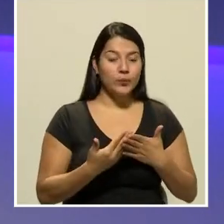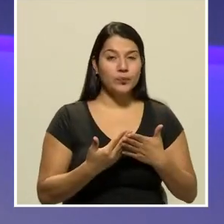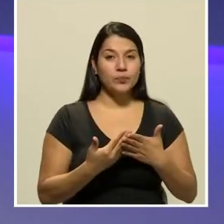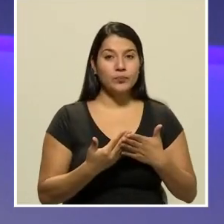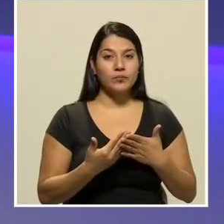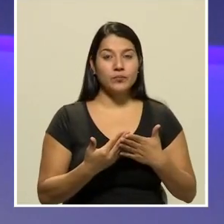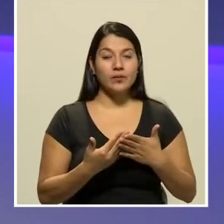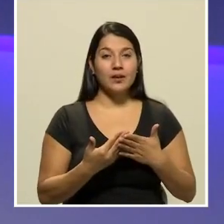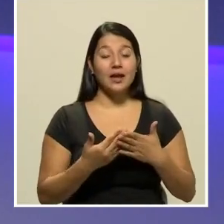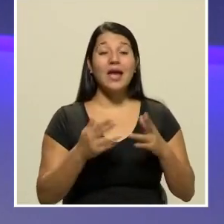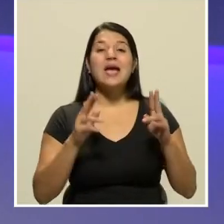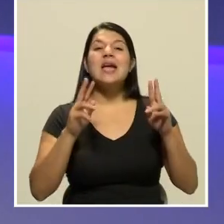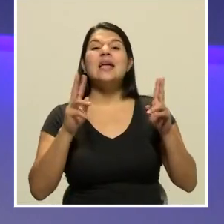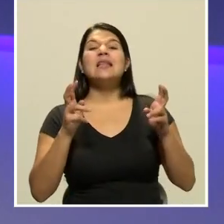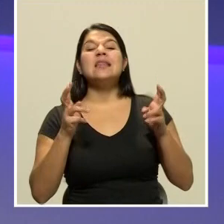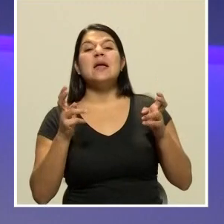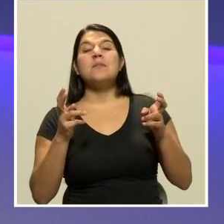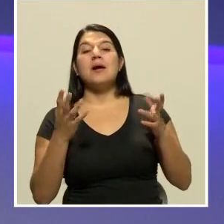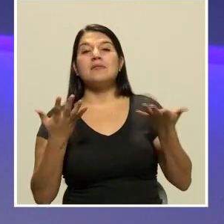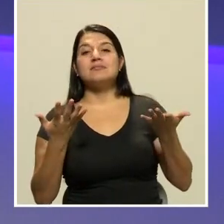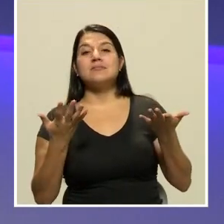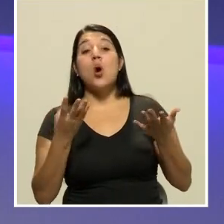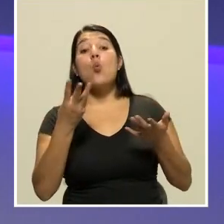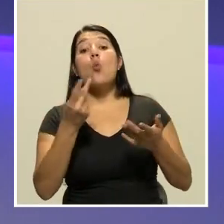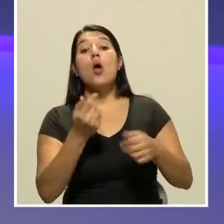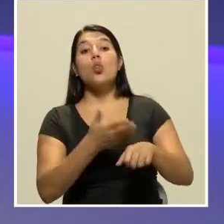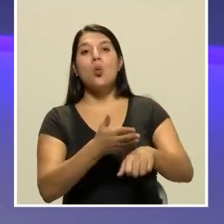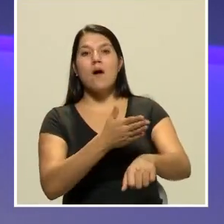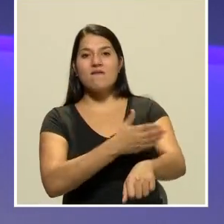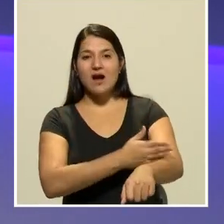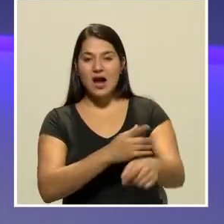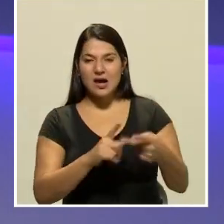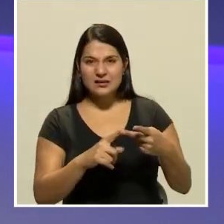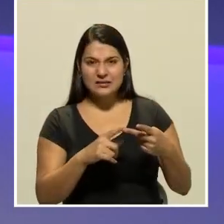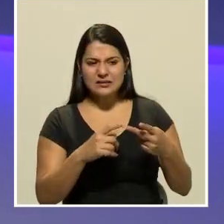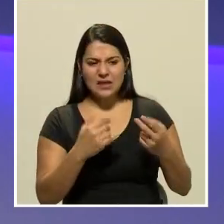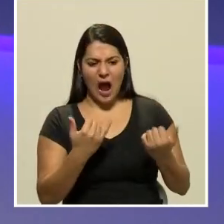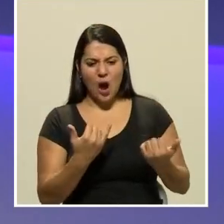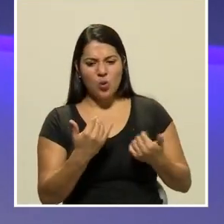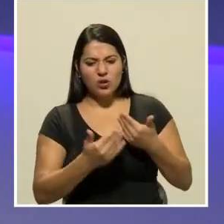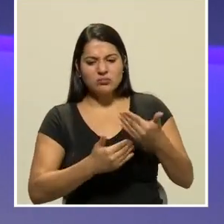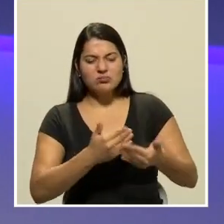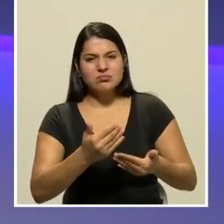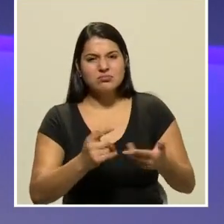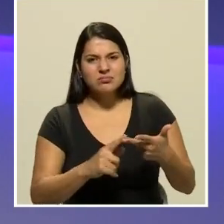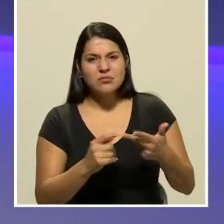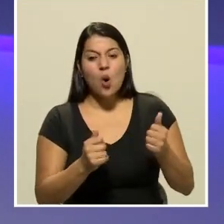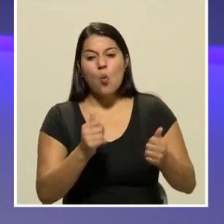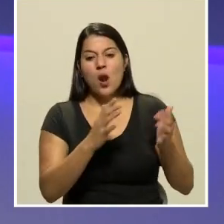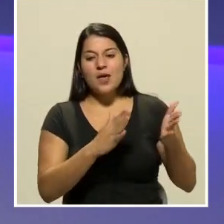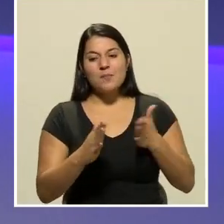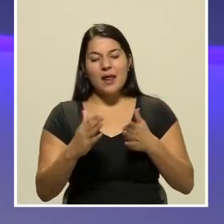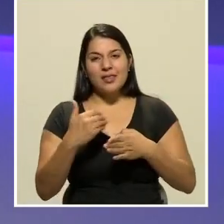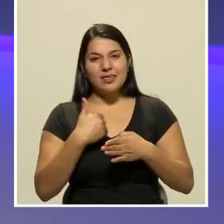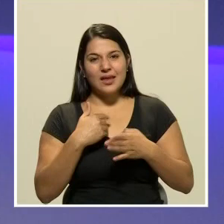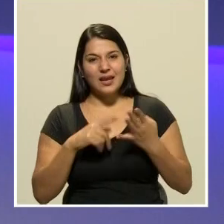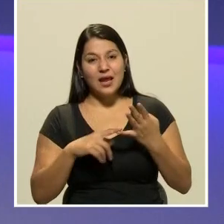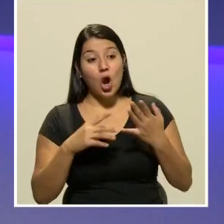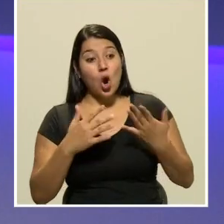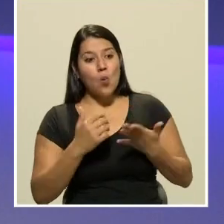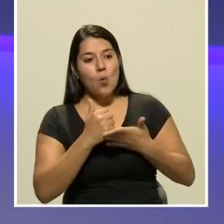el tema es cuánto avance, cómo va, qué planes hay con eso, cómo se puede ayudar a